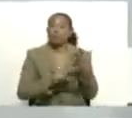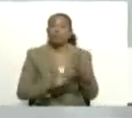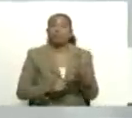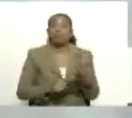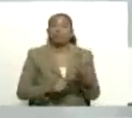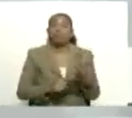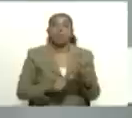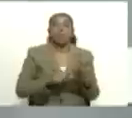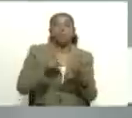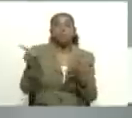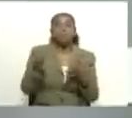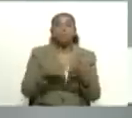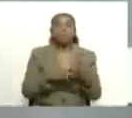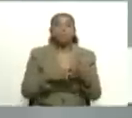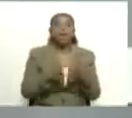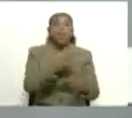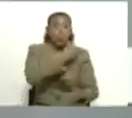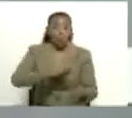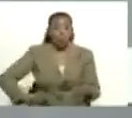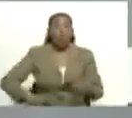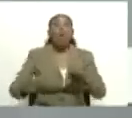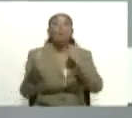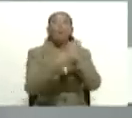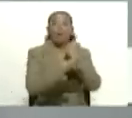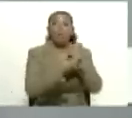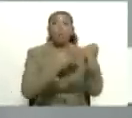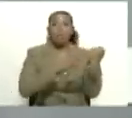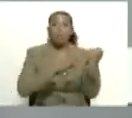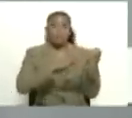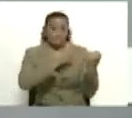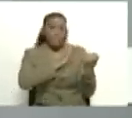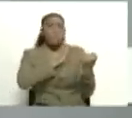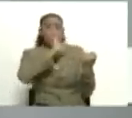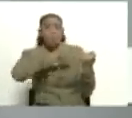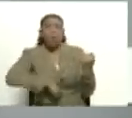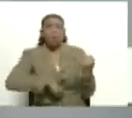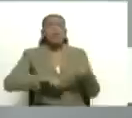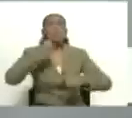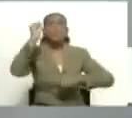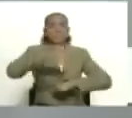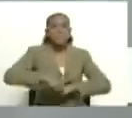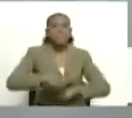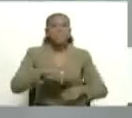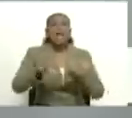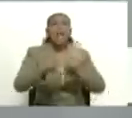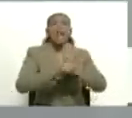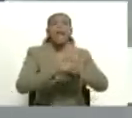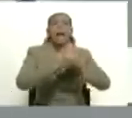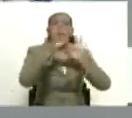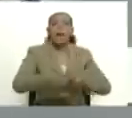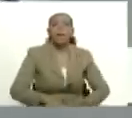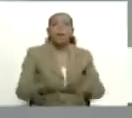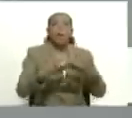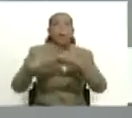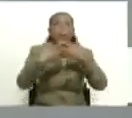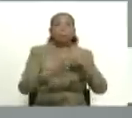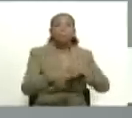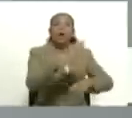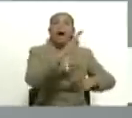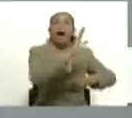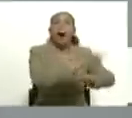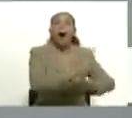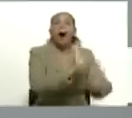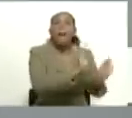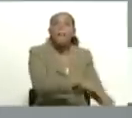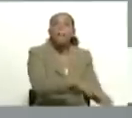Freddy Superlano. Nuestro presidente encargado, Juan Guaidó, hace presencia en el discurso de la Unión del presidente de los Estados Unidos, Donald Trump. En los próximos